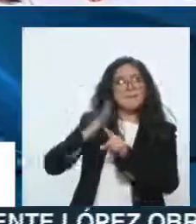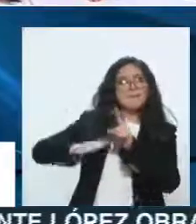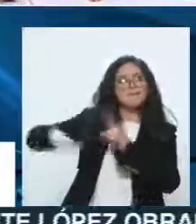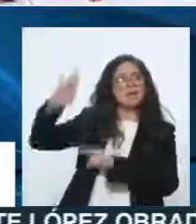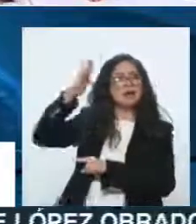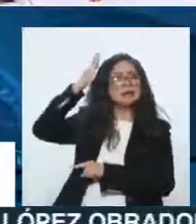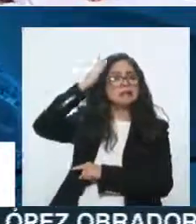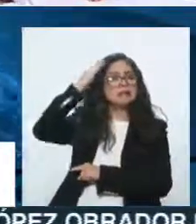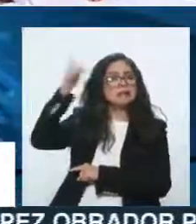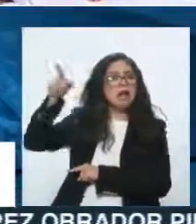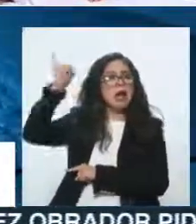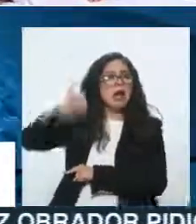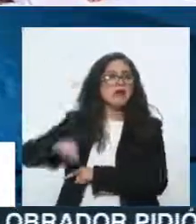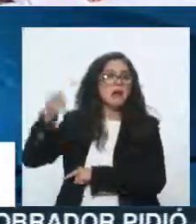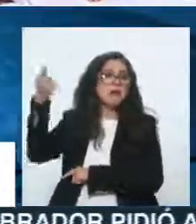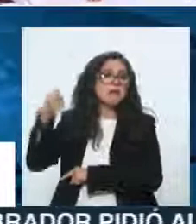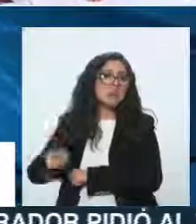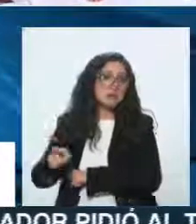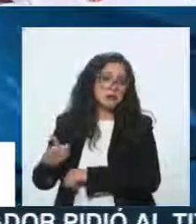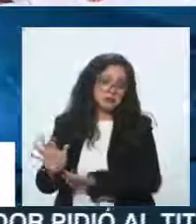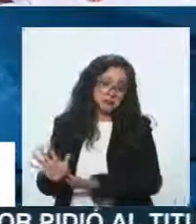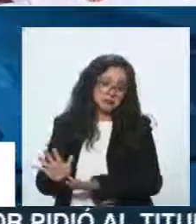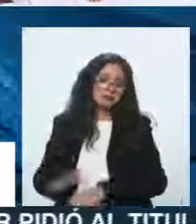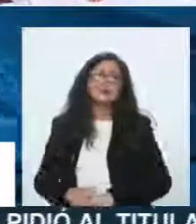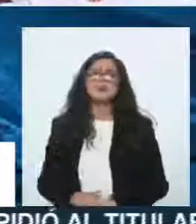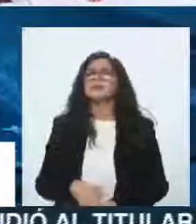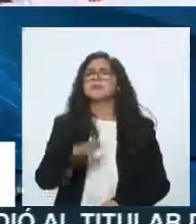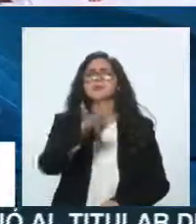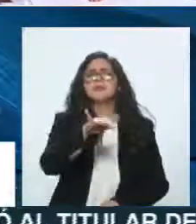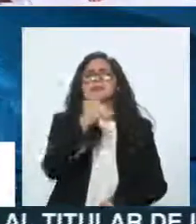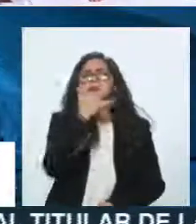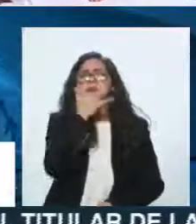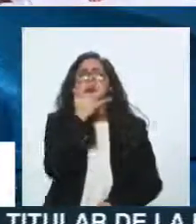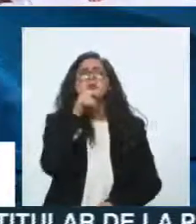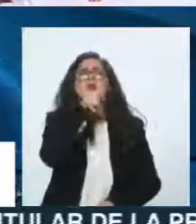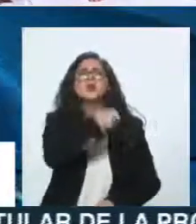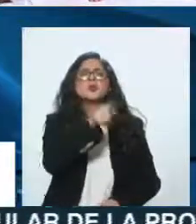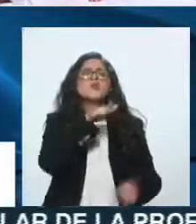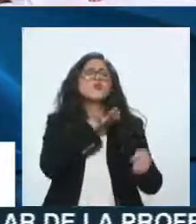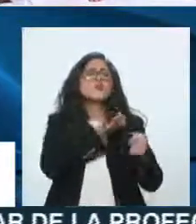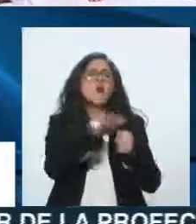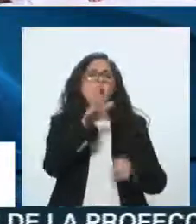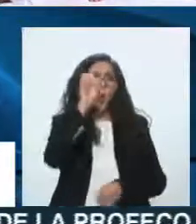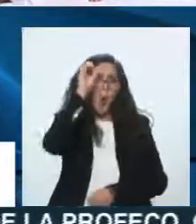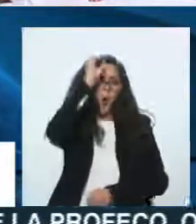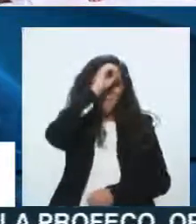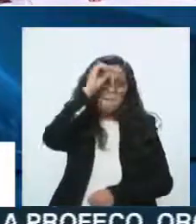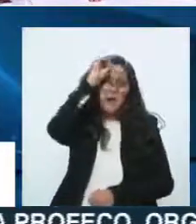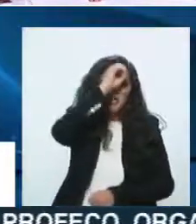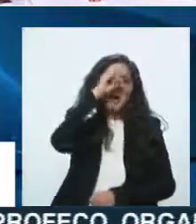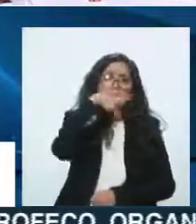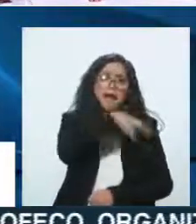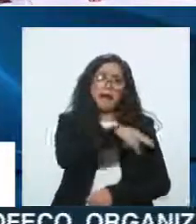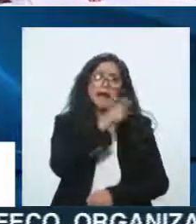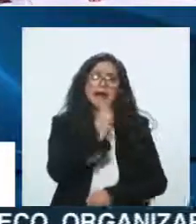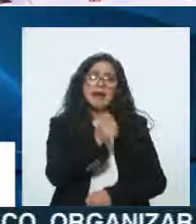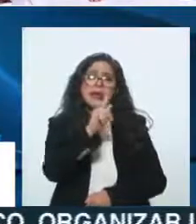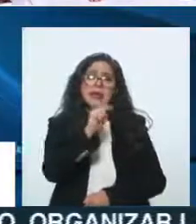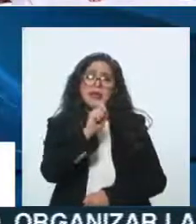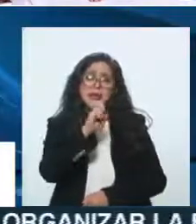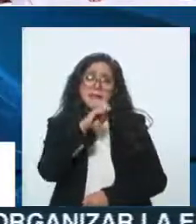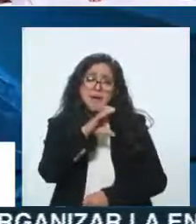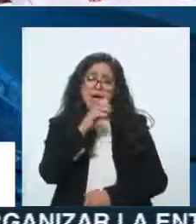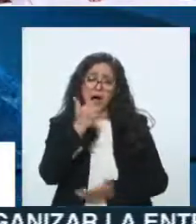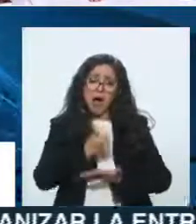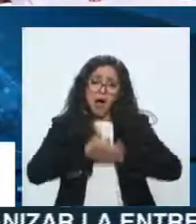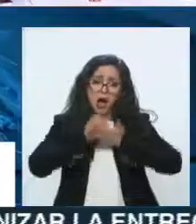hablando de este importante tratado, Víctor, ¿cuál es tu lectura? ¿Qué lectura le das? ¿Realmente beneficiará al desarrollo de nuestro país?